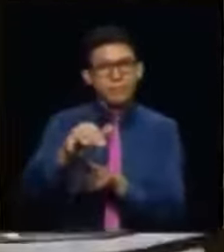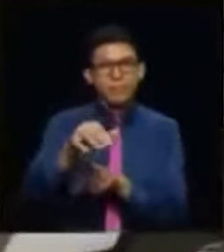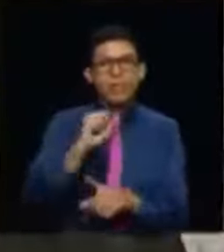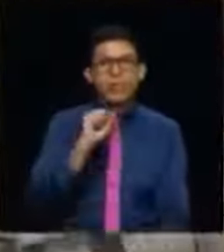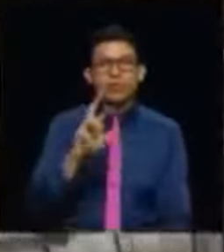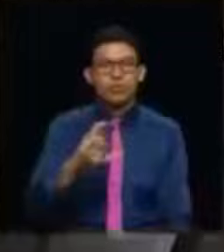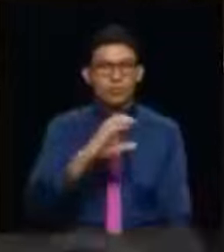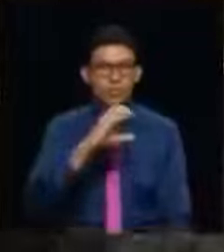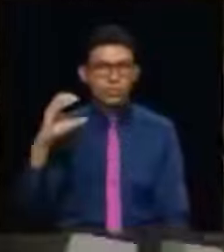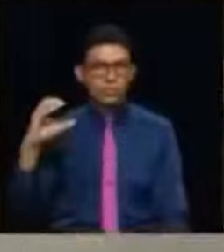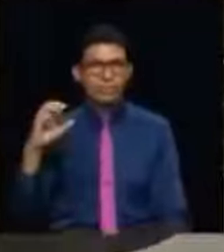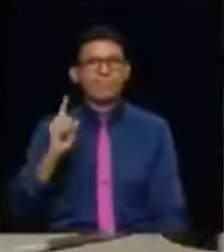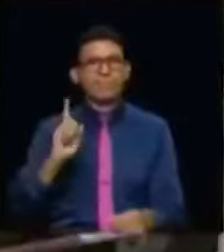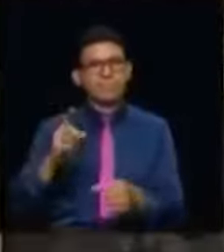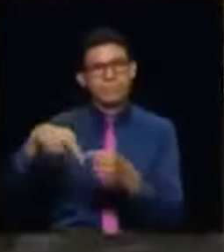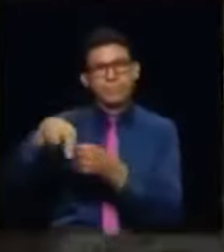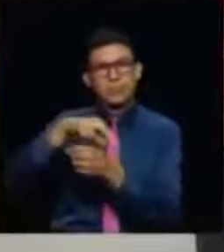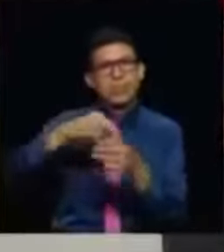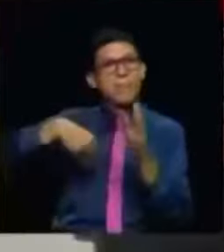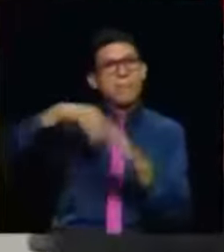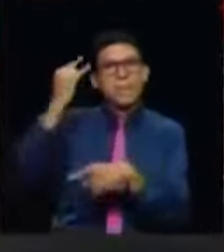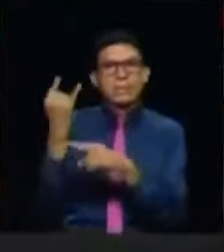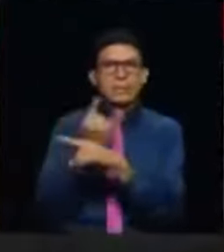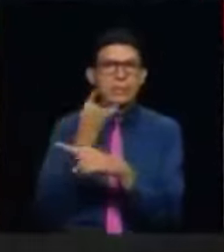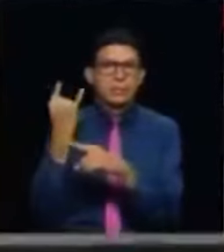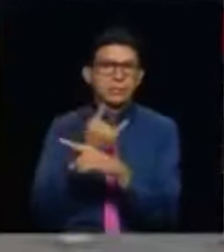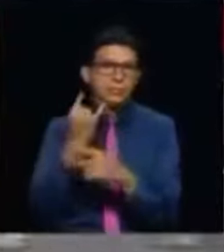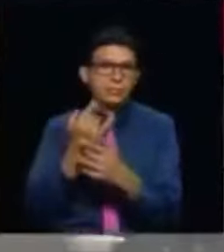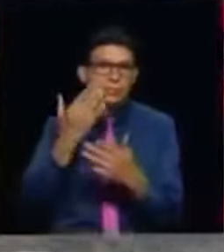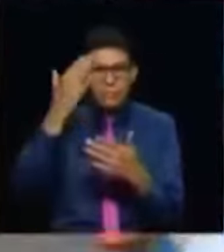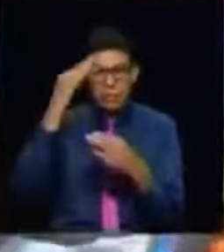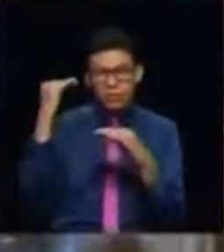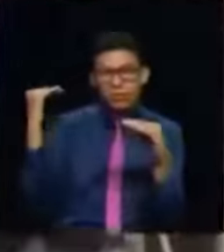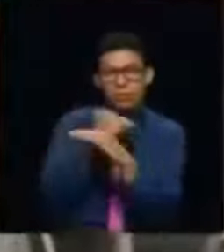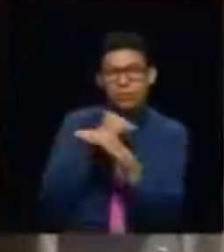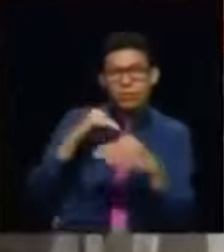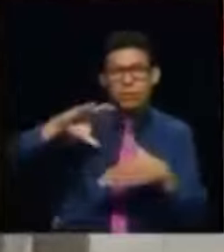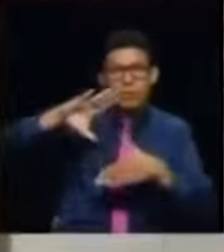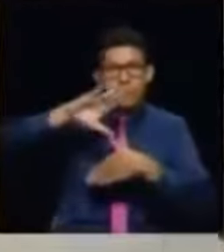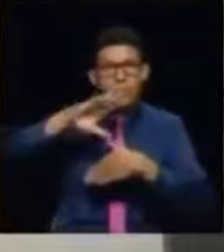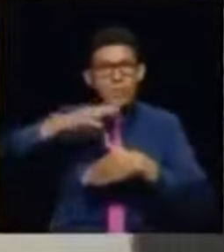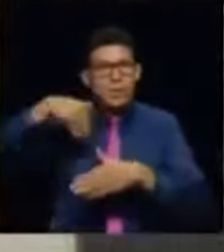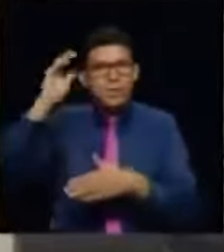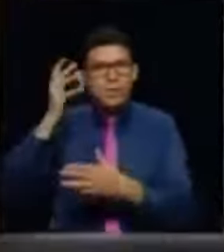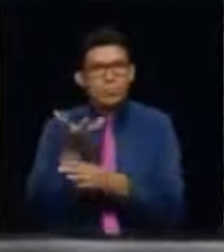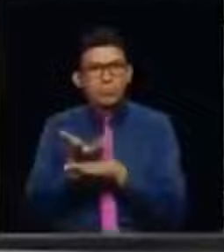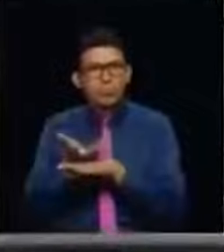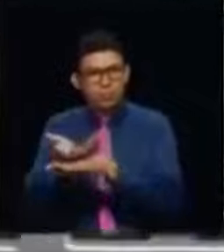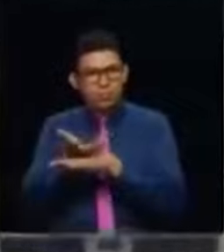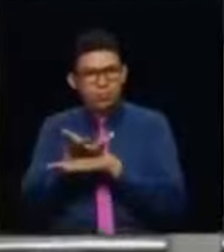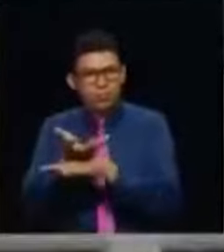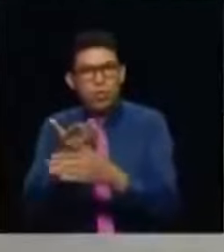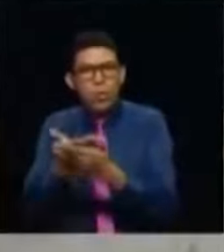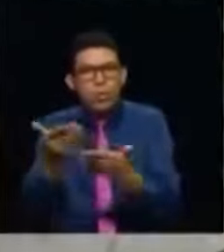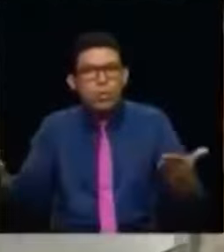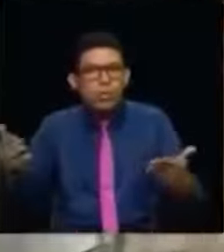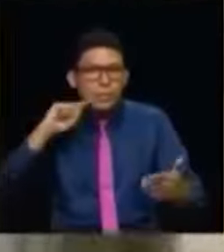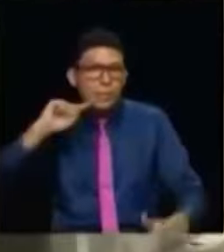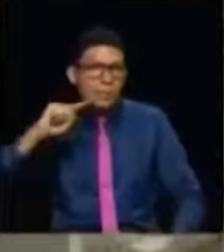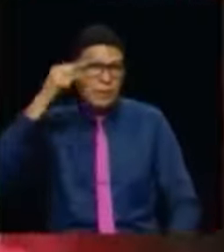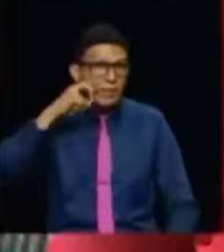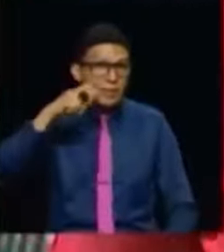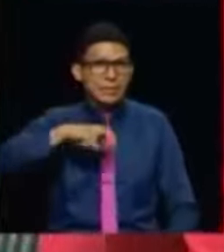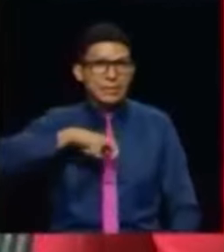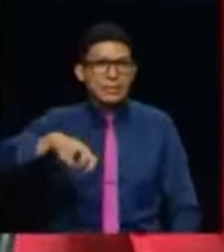país, que es una de las regiones de mayor consumo, ya que a través de la vía panamericana se moviliza materia prima y productos de primera